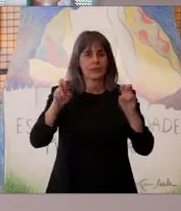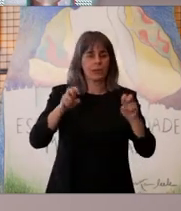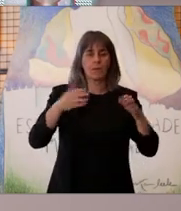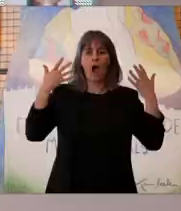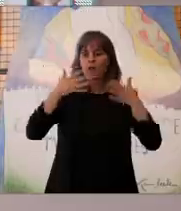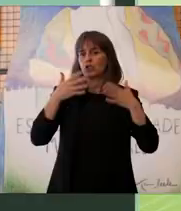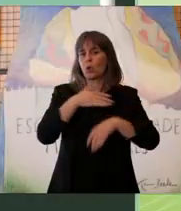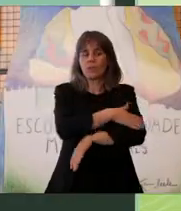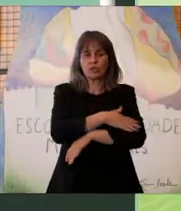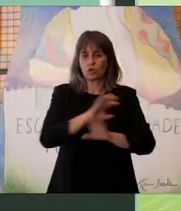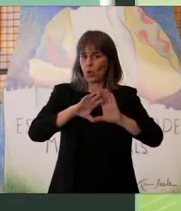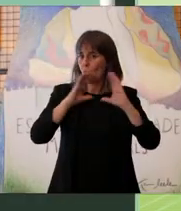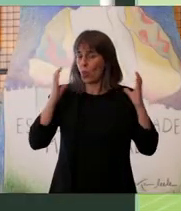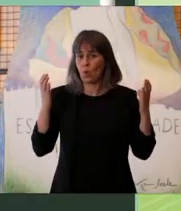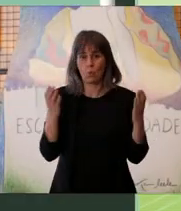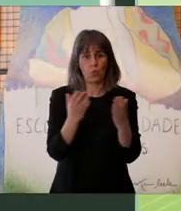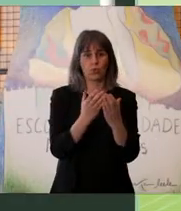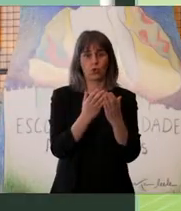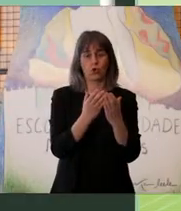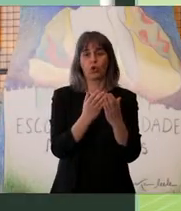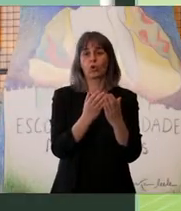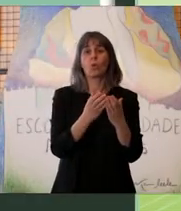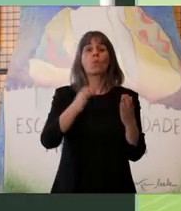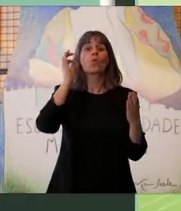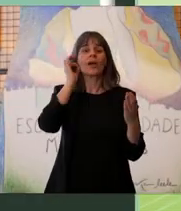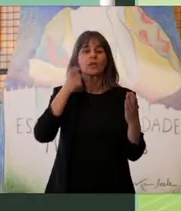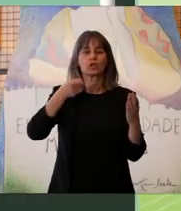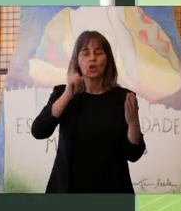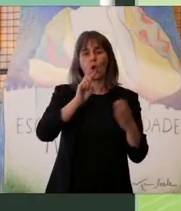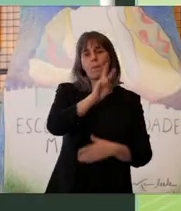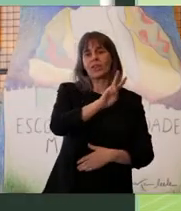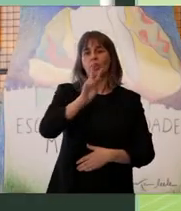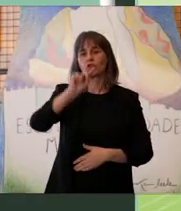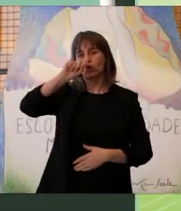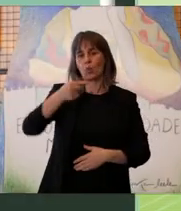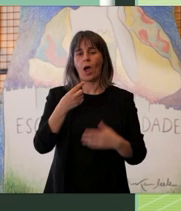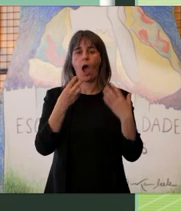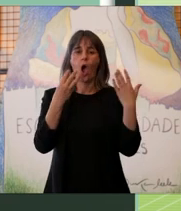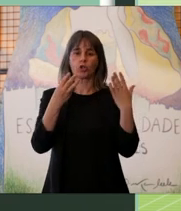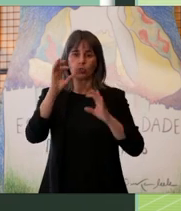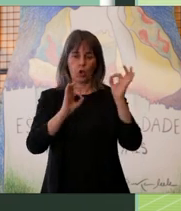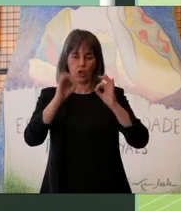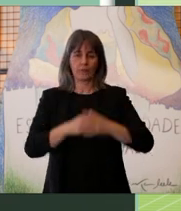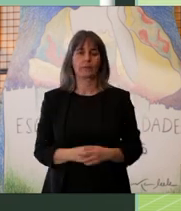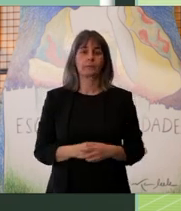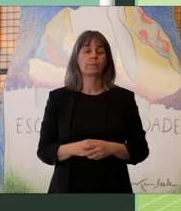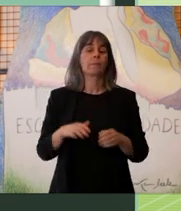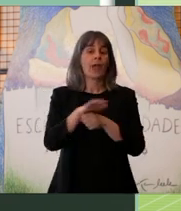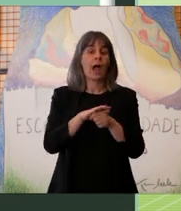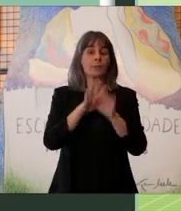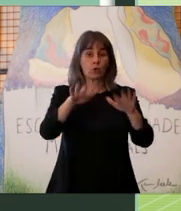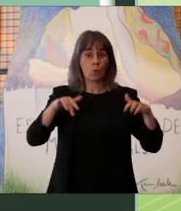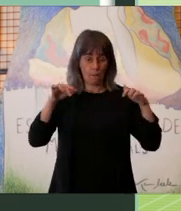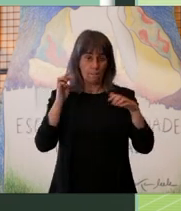todo el mundo según los datos de ONU mujeres solo están un 22,8% en el ámbito parlamentario